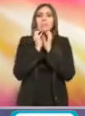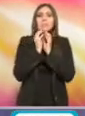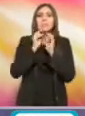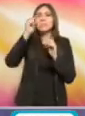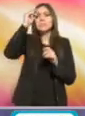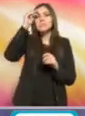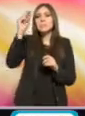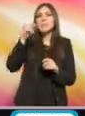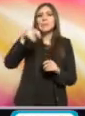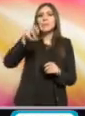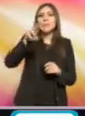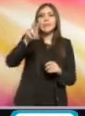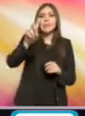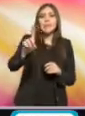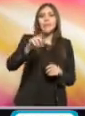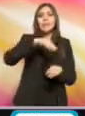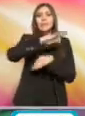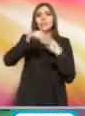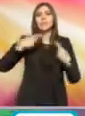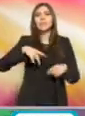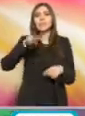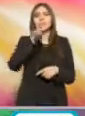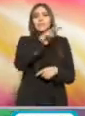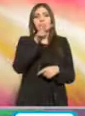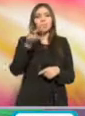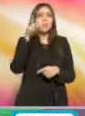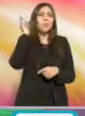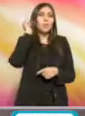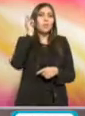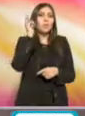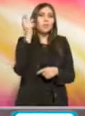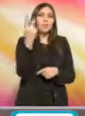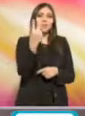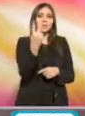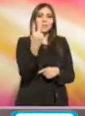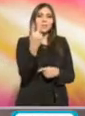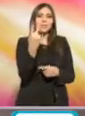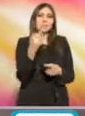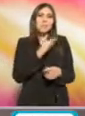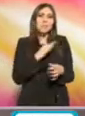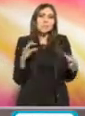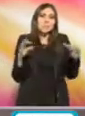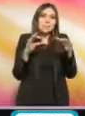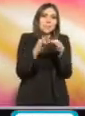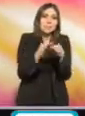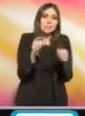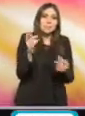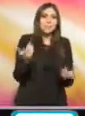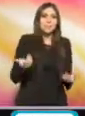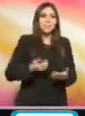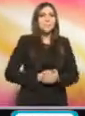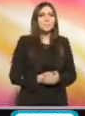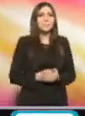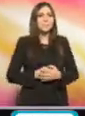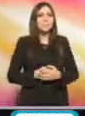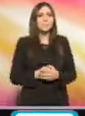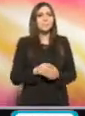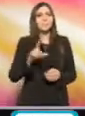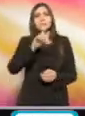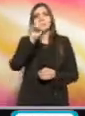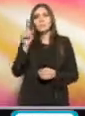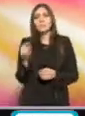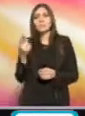El caso es que todo mundo esperaría que... Ellos hicieran match. Bueno, el caso es que llegan y